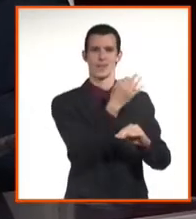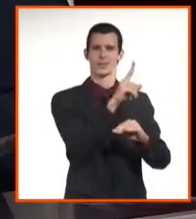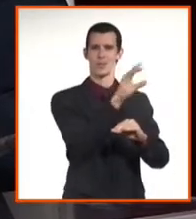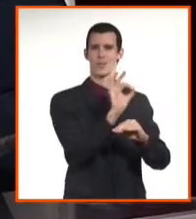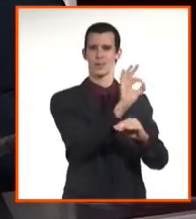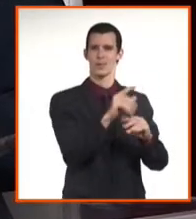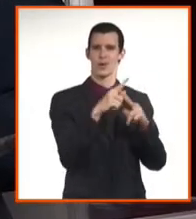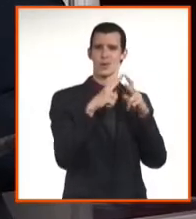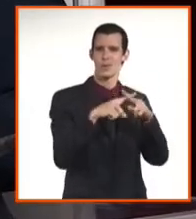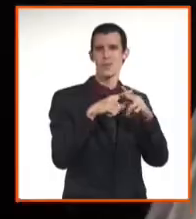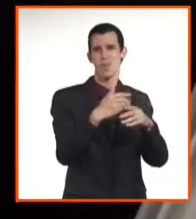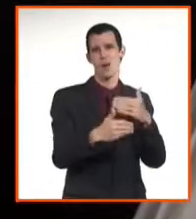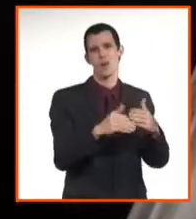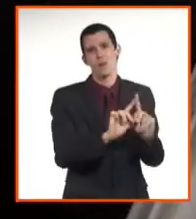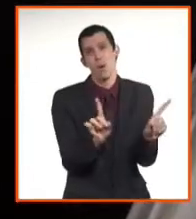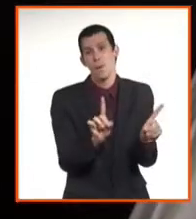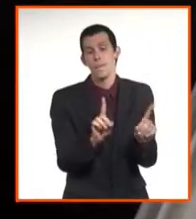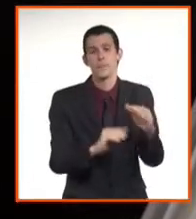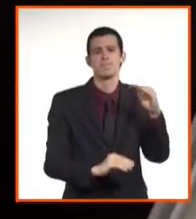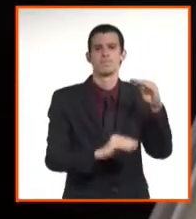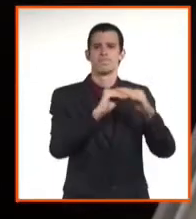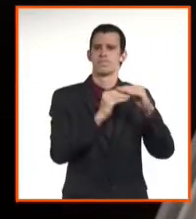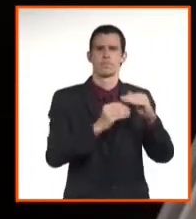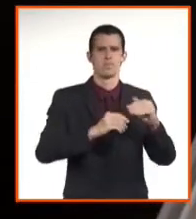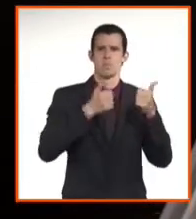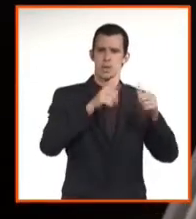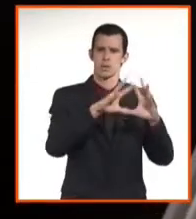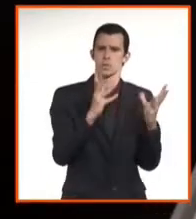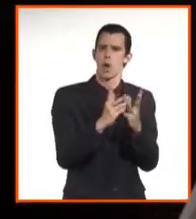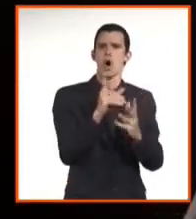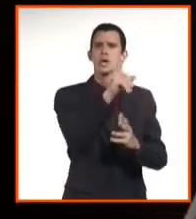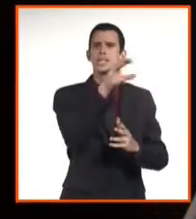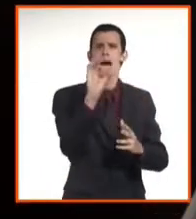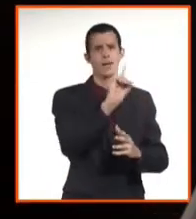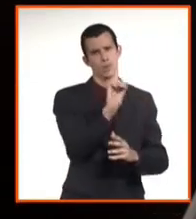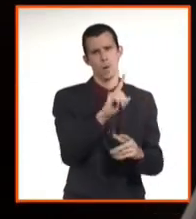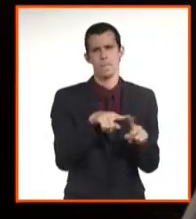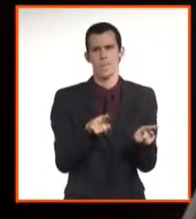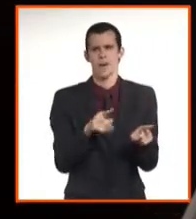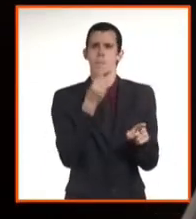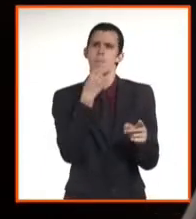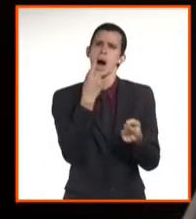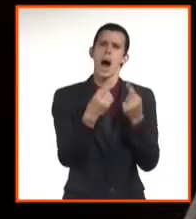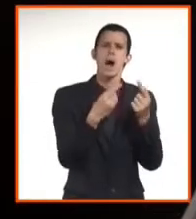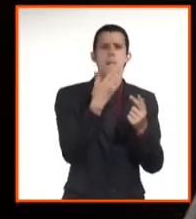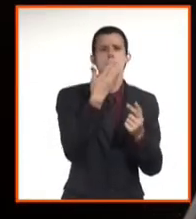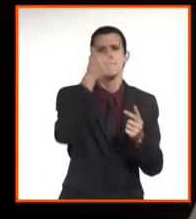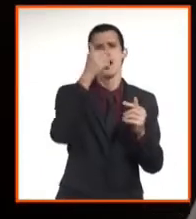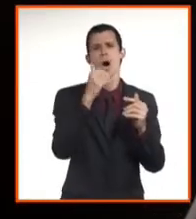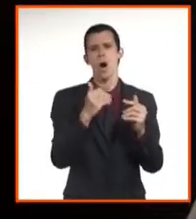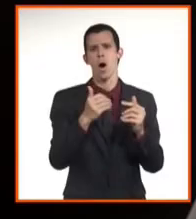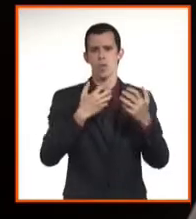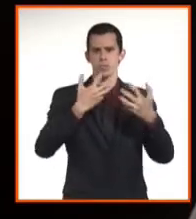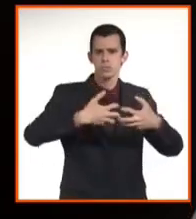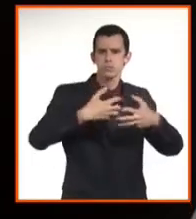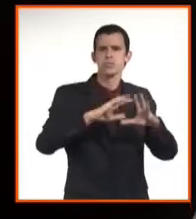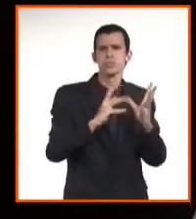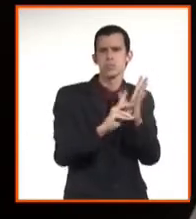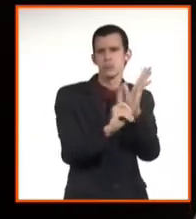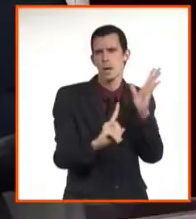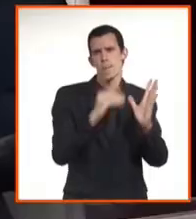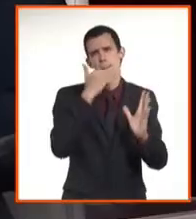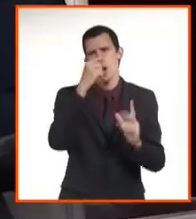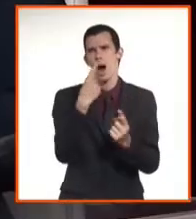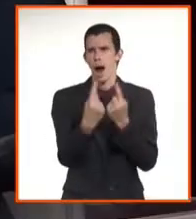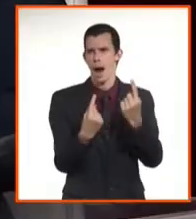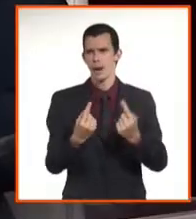se... Si no llegan a tener su capacidad de generación nominal, normal, sino que... Nominal. Pero sí mejoran lo pero que hoy sí están haciendo. Recuperan su limitación